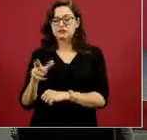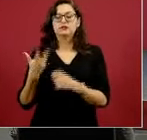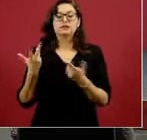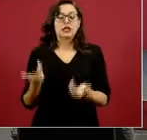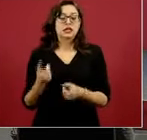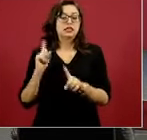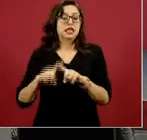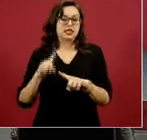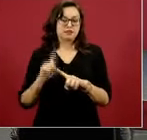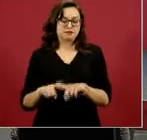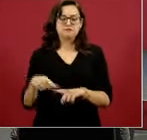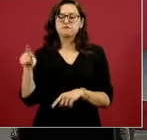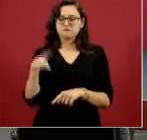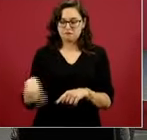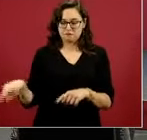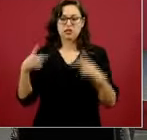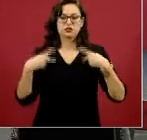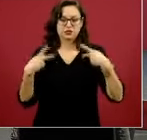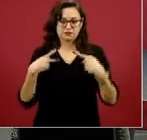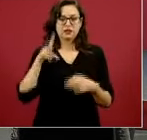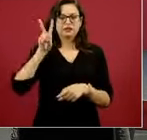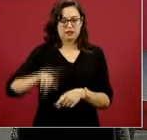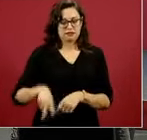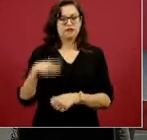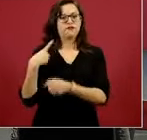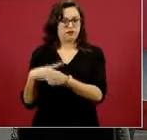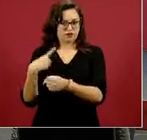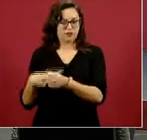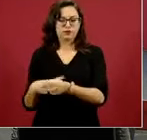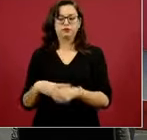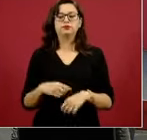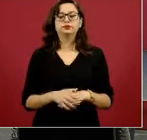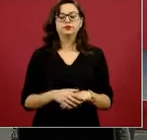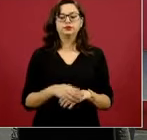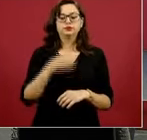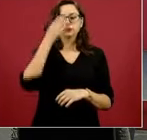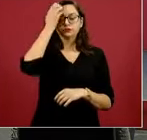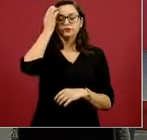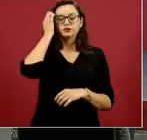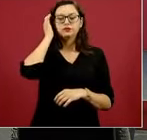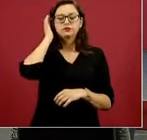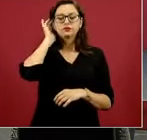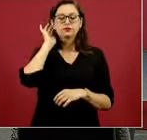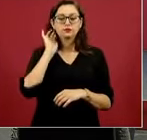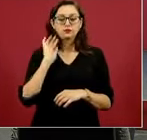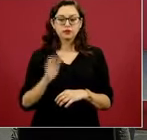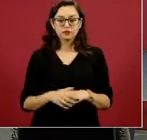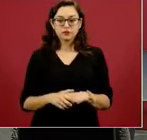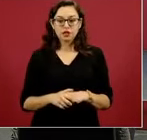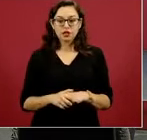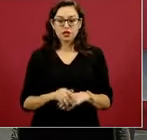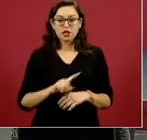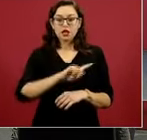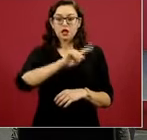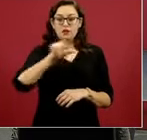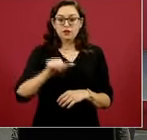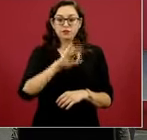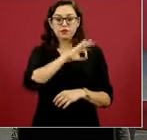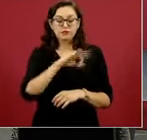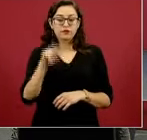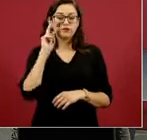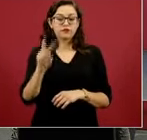llamamos nosotros los casos confirmados. Por otro lado, tenemos en las barras azul, que solamente se refleja en la última semana, en